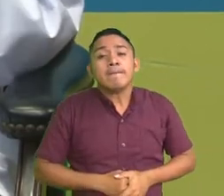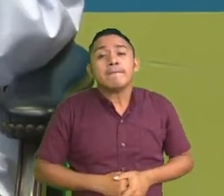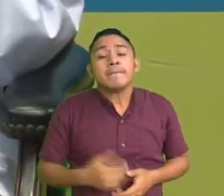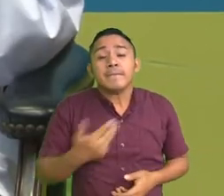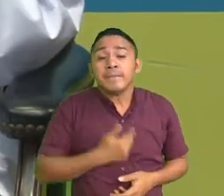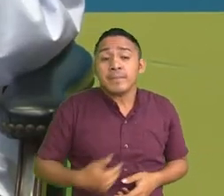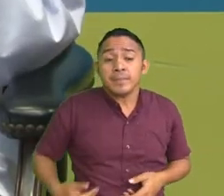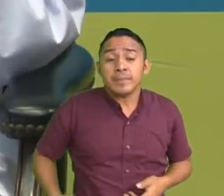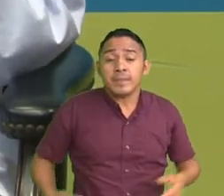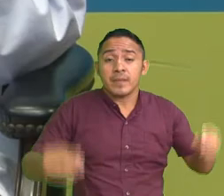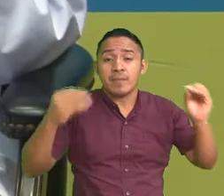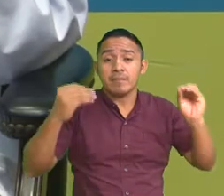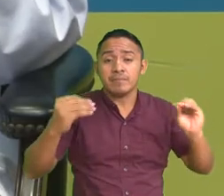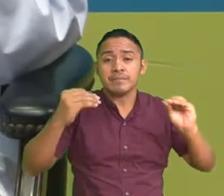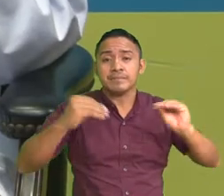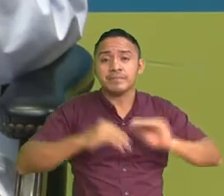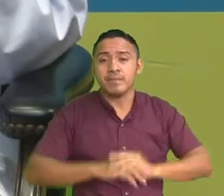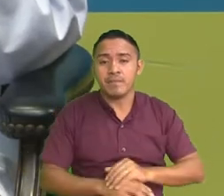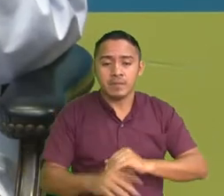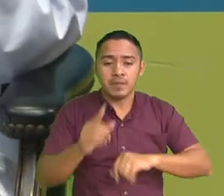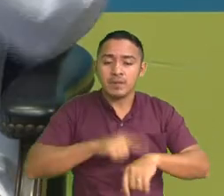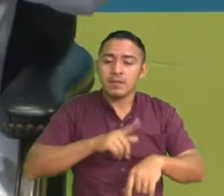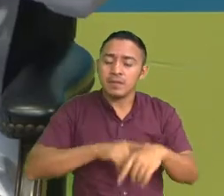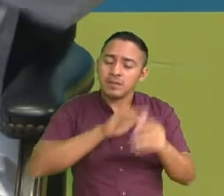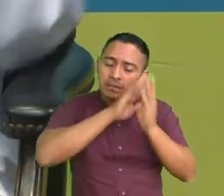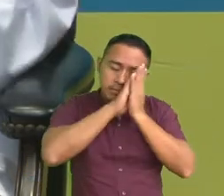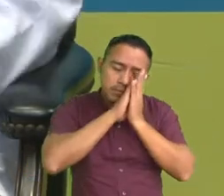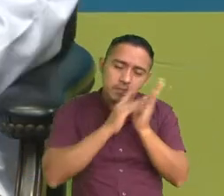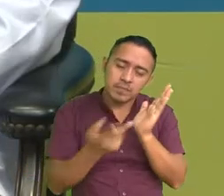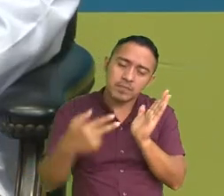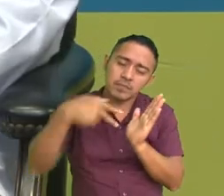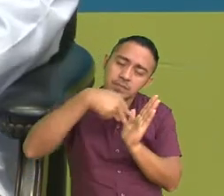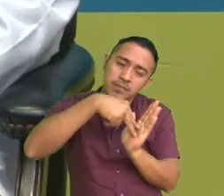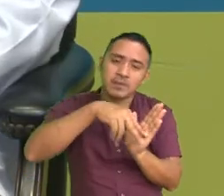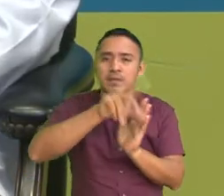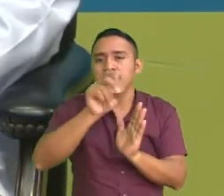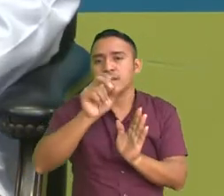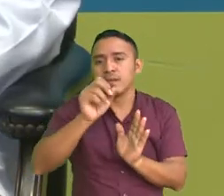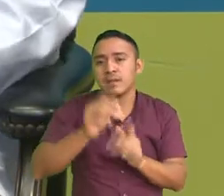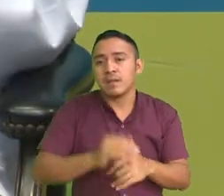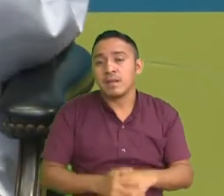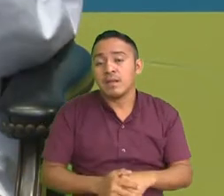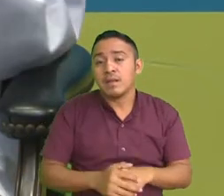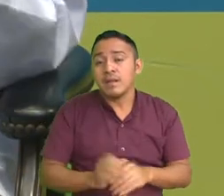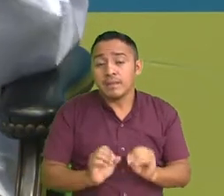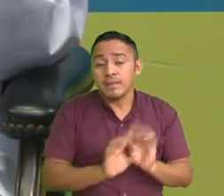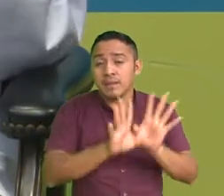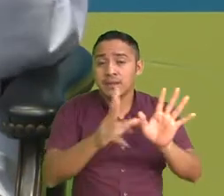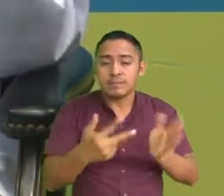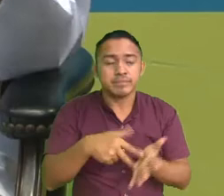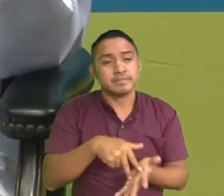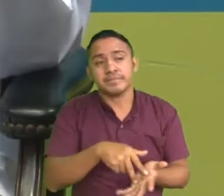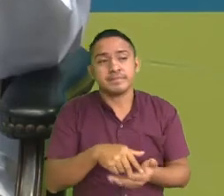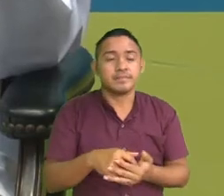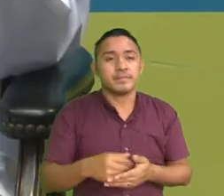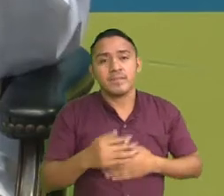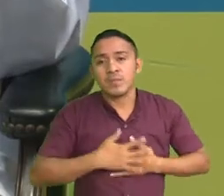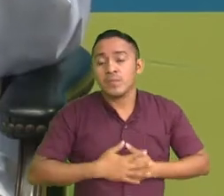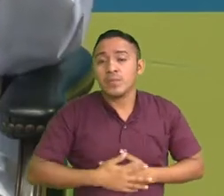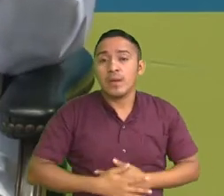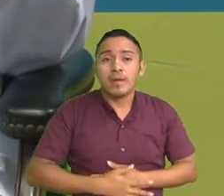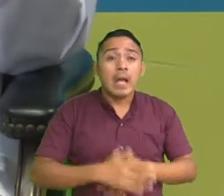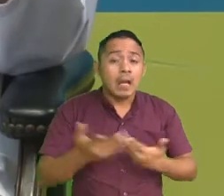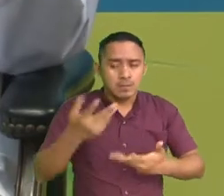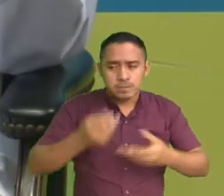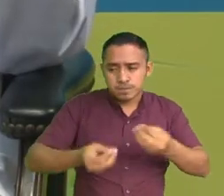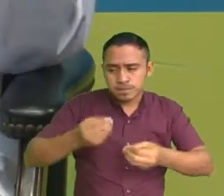Educación, se levantan a las 10 felices. Entonces durmieron sus 8 horas. O sea, es un poco eso lo que tenemos que ir